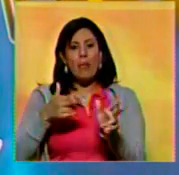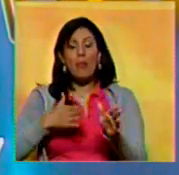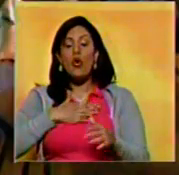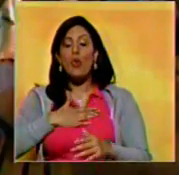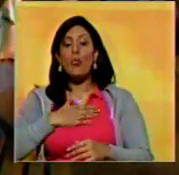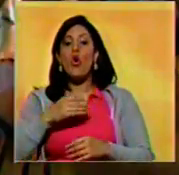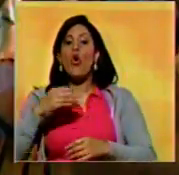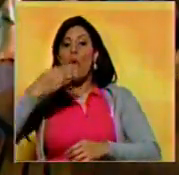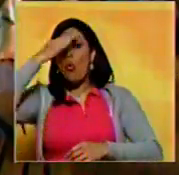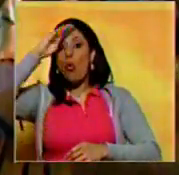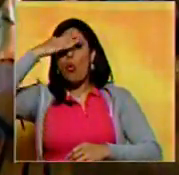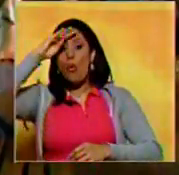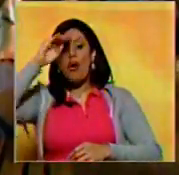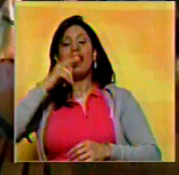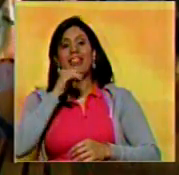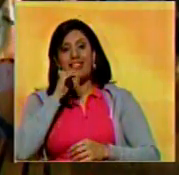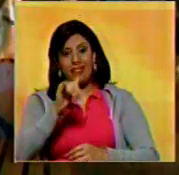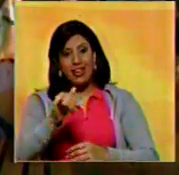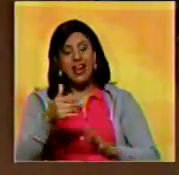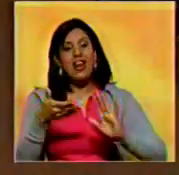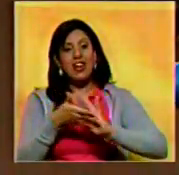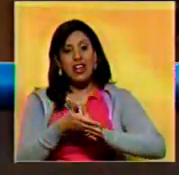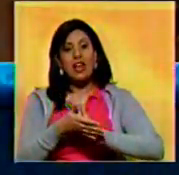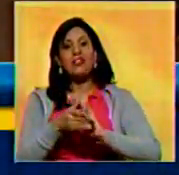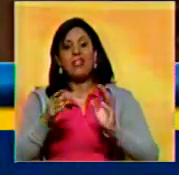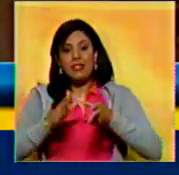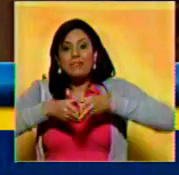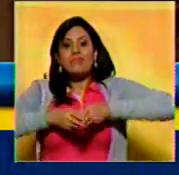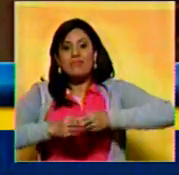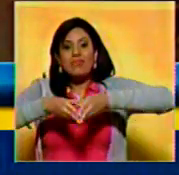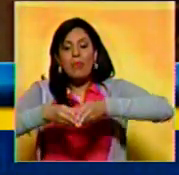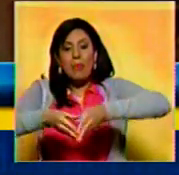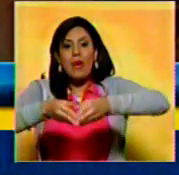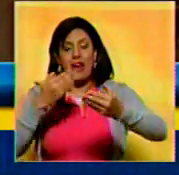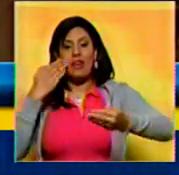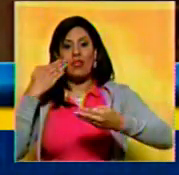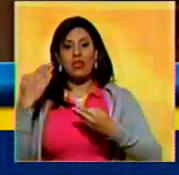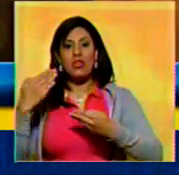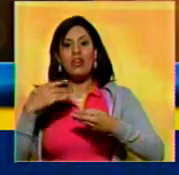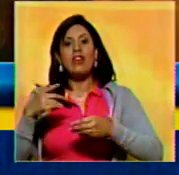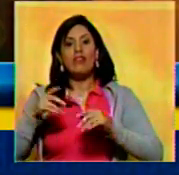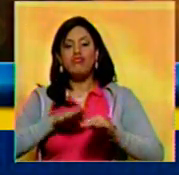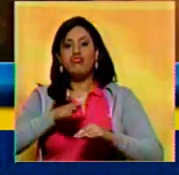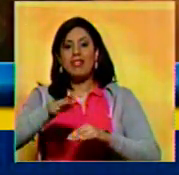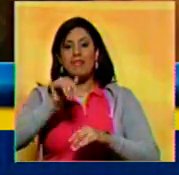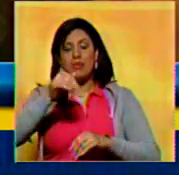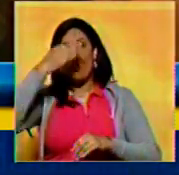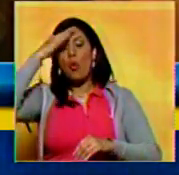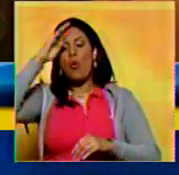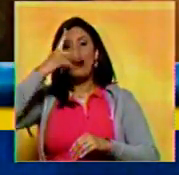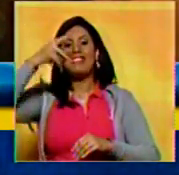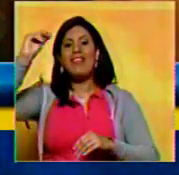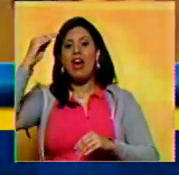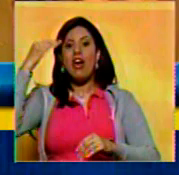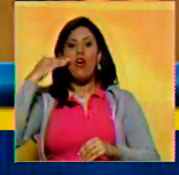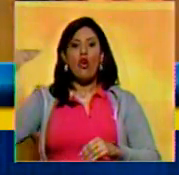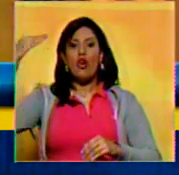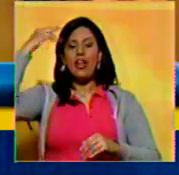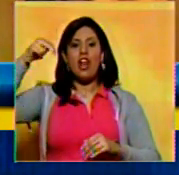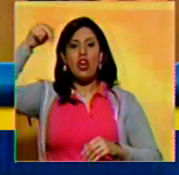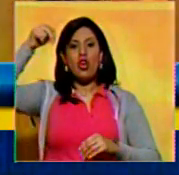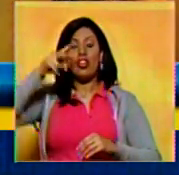cubano. La Cancillería informó a través de un comunicado que el buque Chongchongan zarpó de puerto cubano rumbo a Corea del Norte